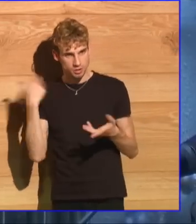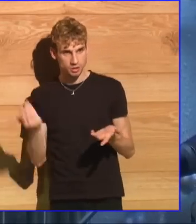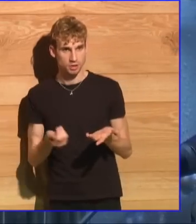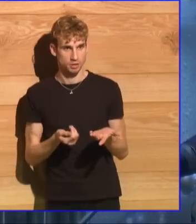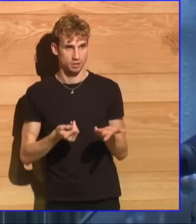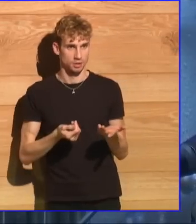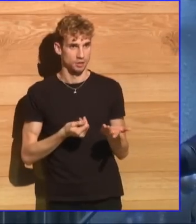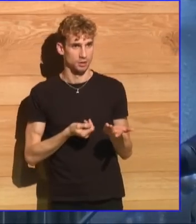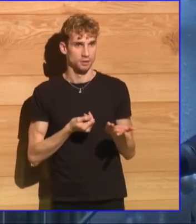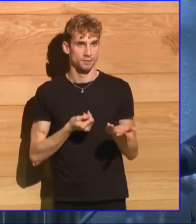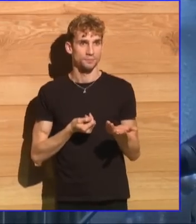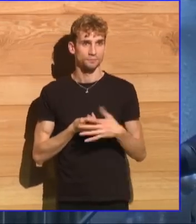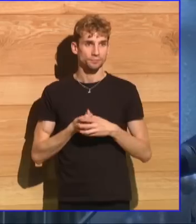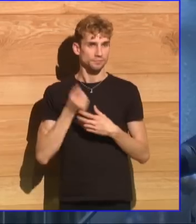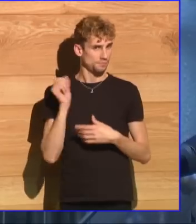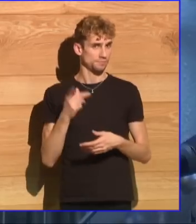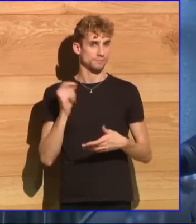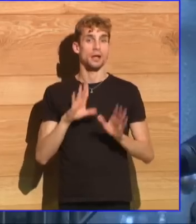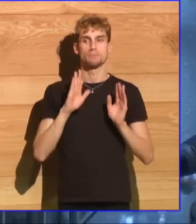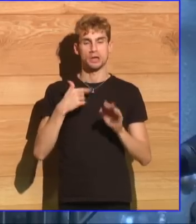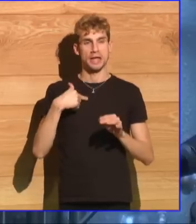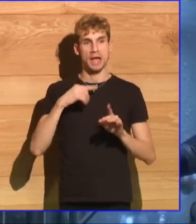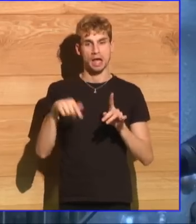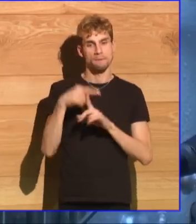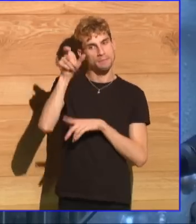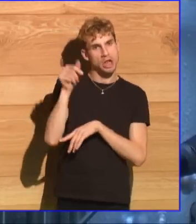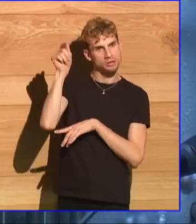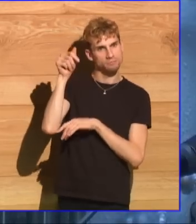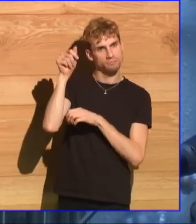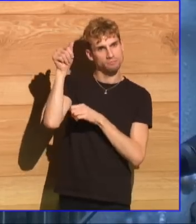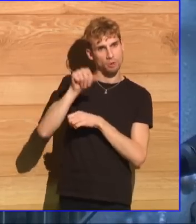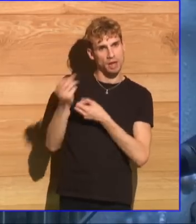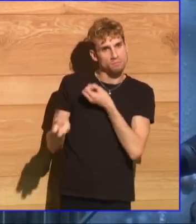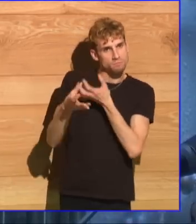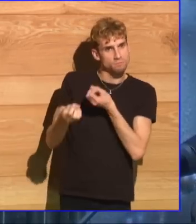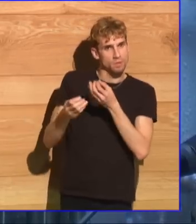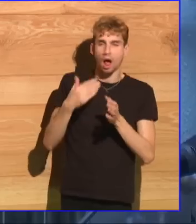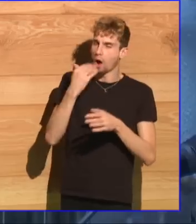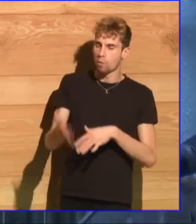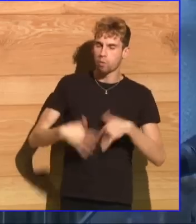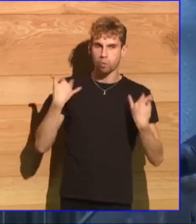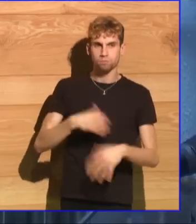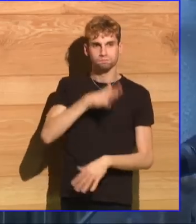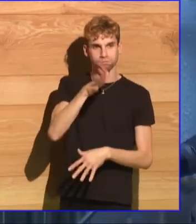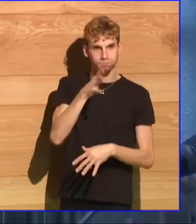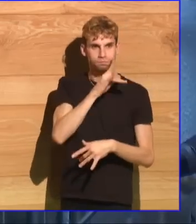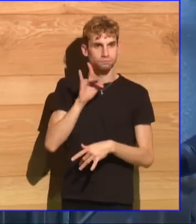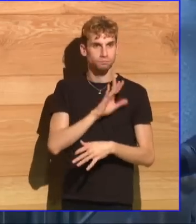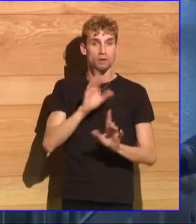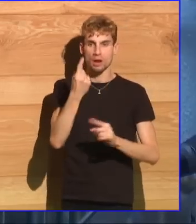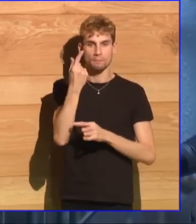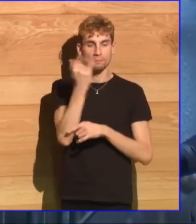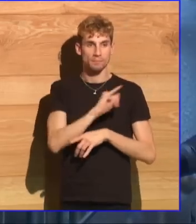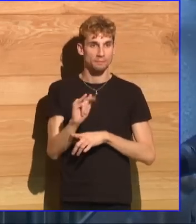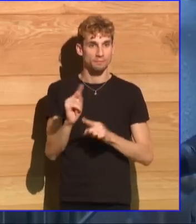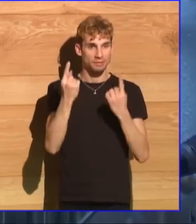cierta frecuencia, pero que contada por este hombre podía ser algo apasionante. Y fue una de las primeras veces en